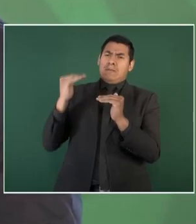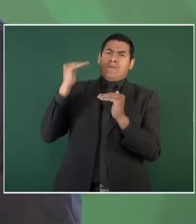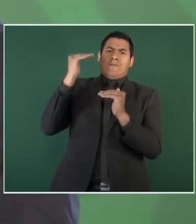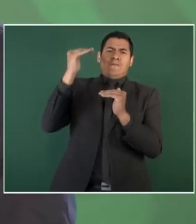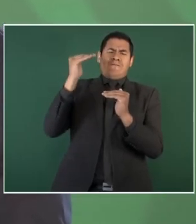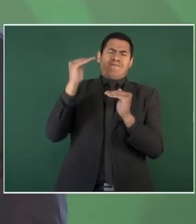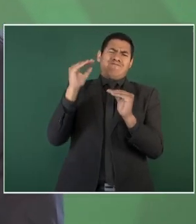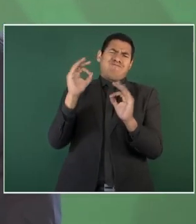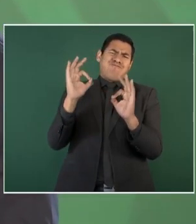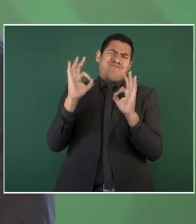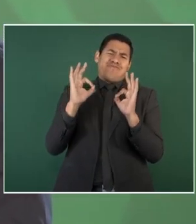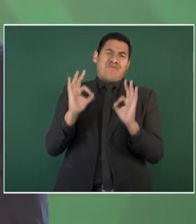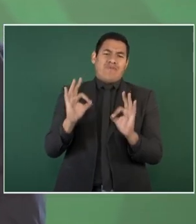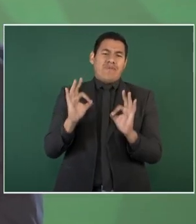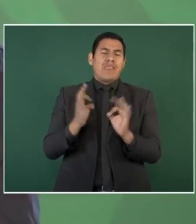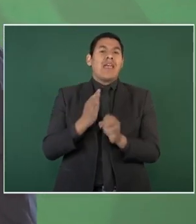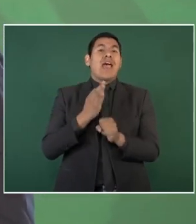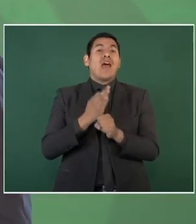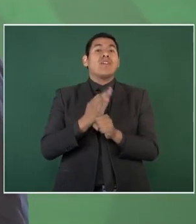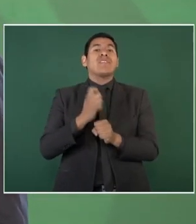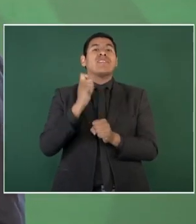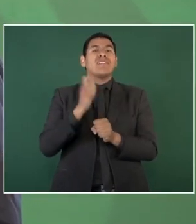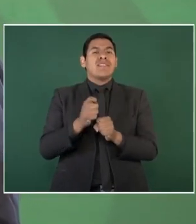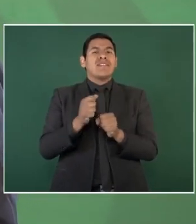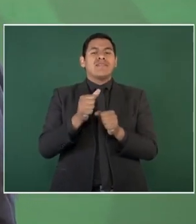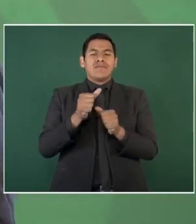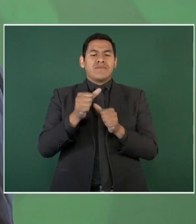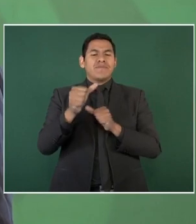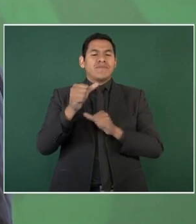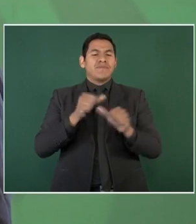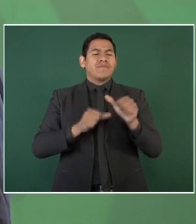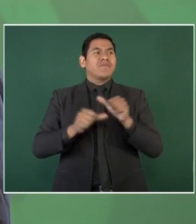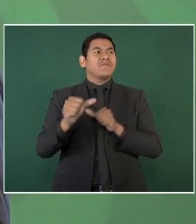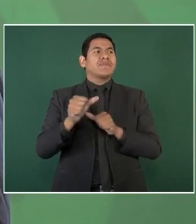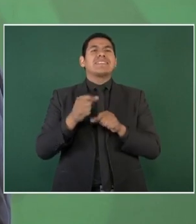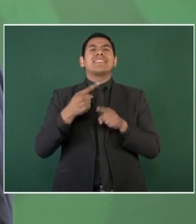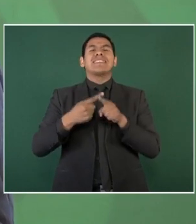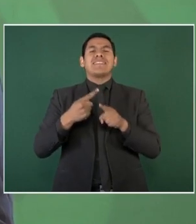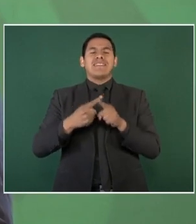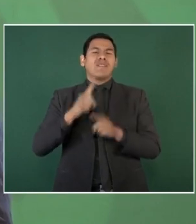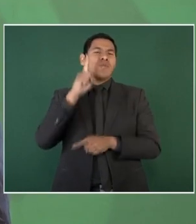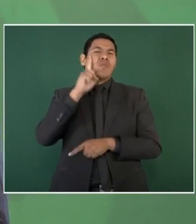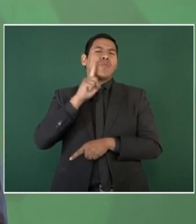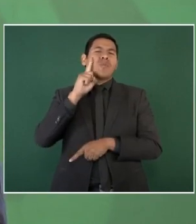Vamos a darle la palabra a Marina del Pilar,